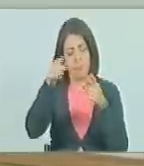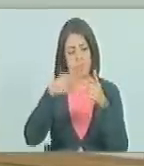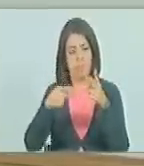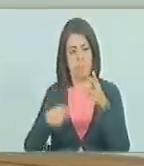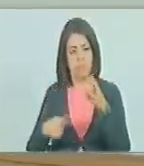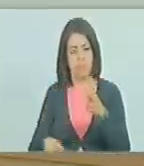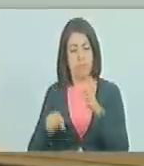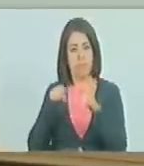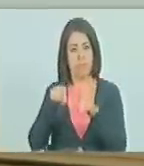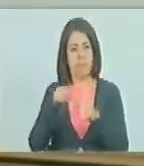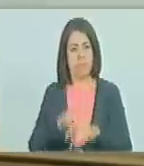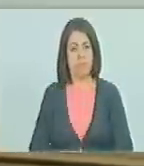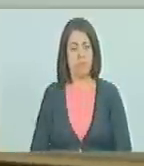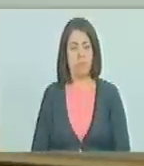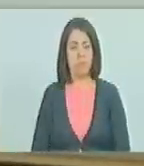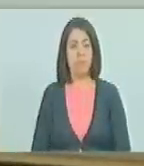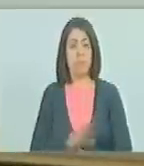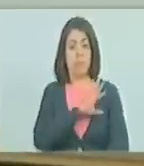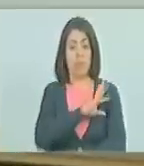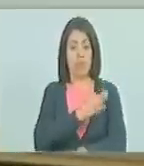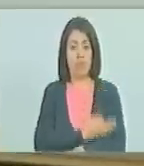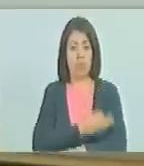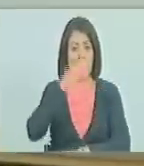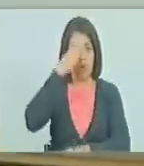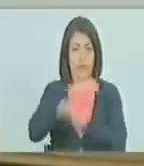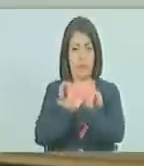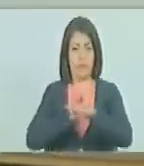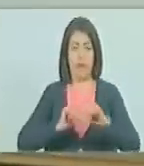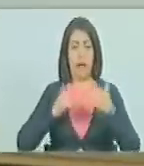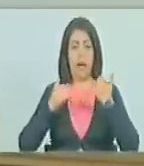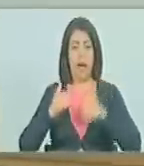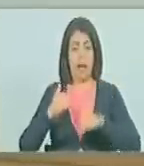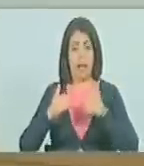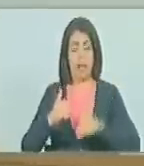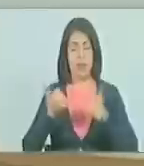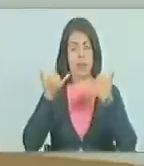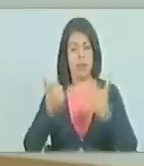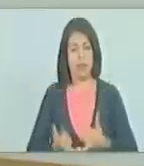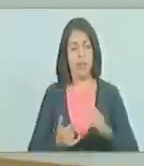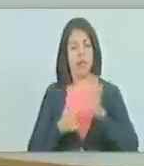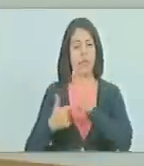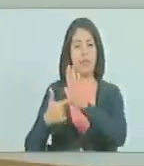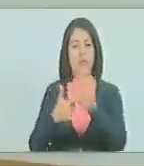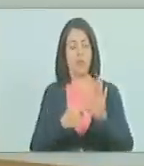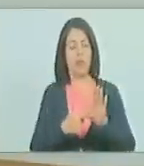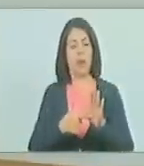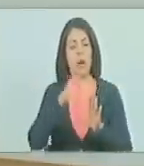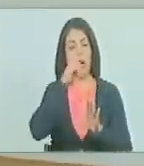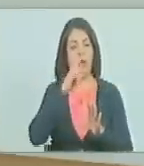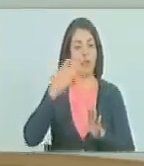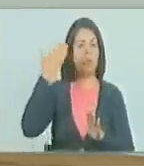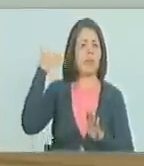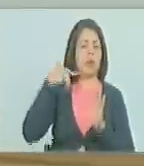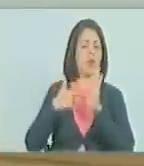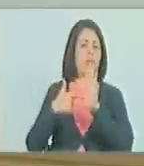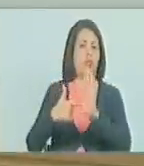de las Fuerzas Armadas Argentinas, y eso ya fue publicado en medios de comunicación argentina el año pasado.